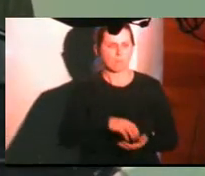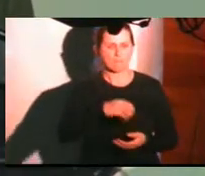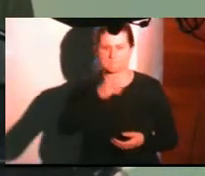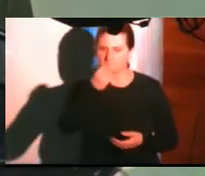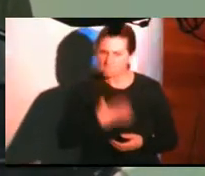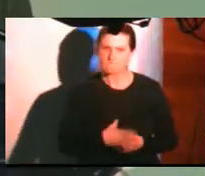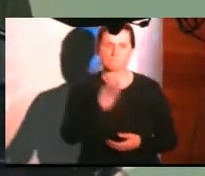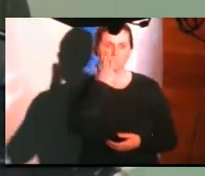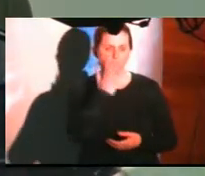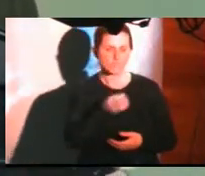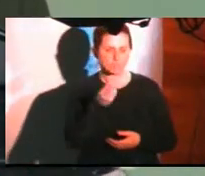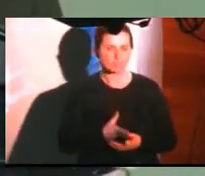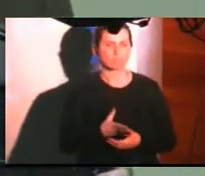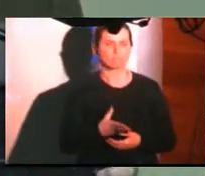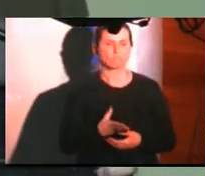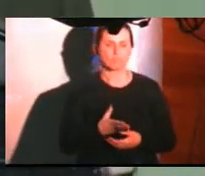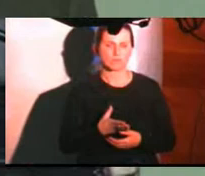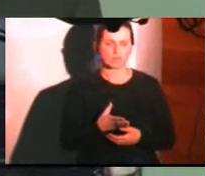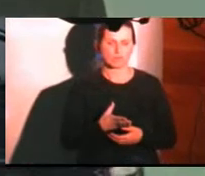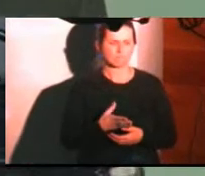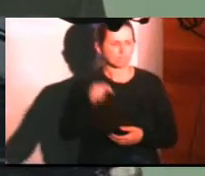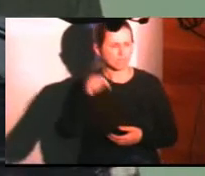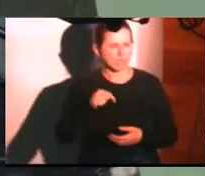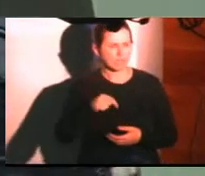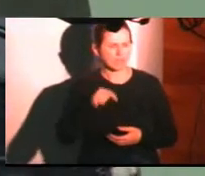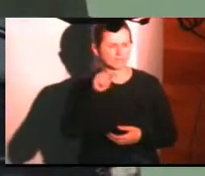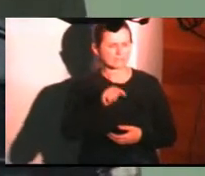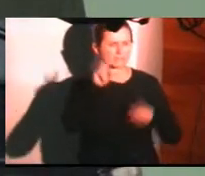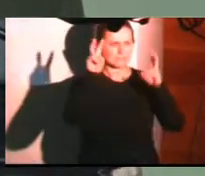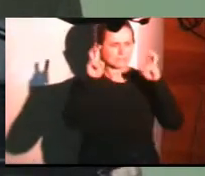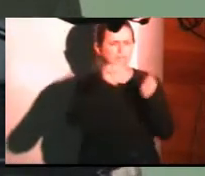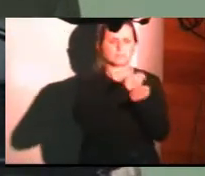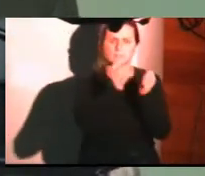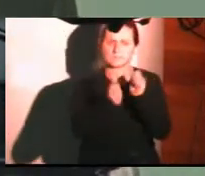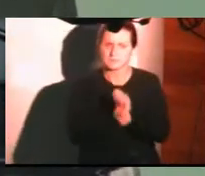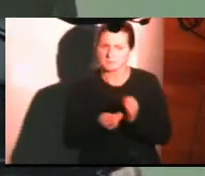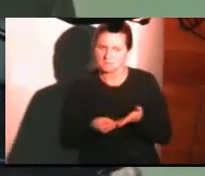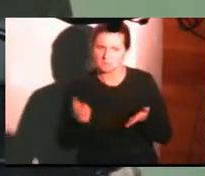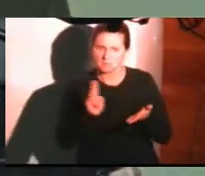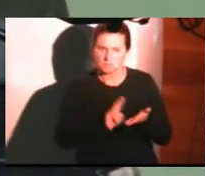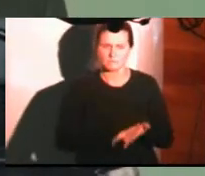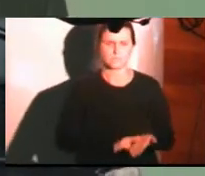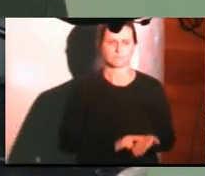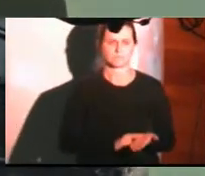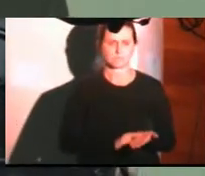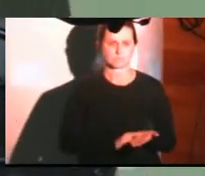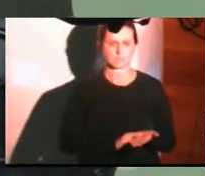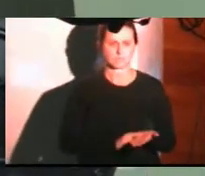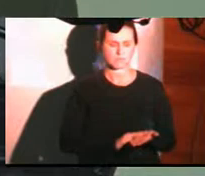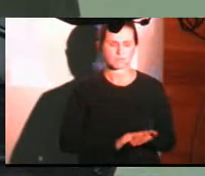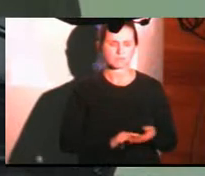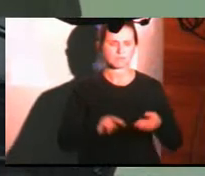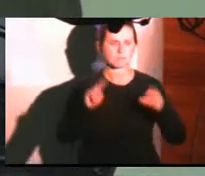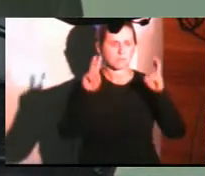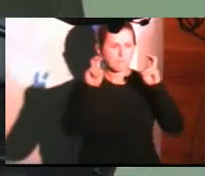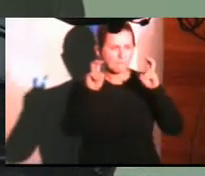Pero hoy, en este año 2014 y en este nuevo siglo, se adopta un nuevo sistema